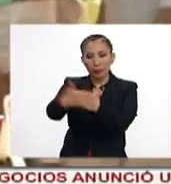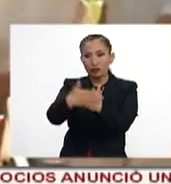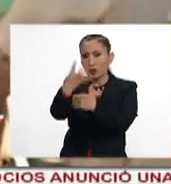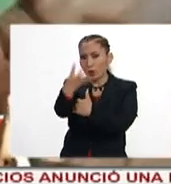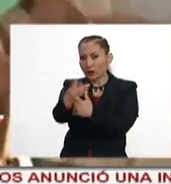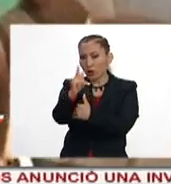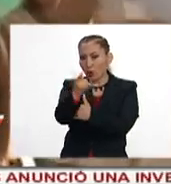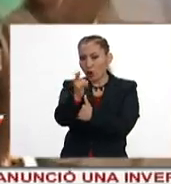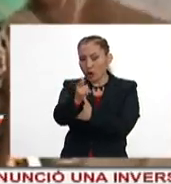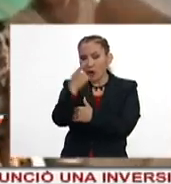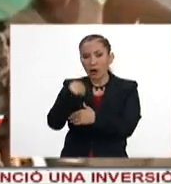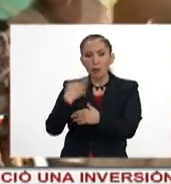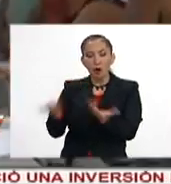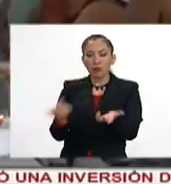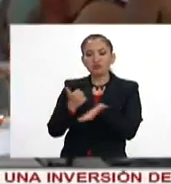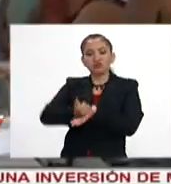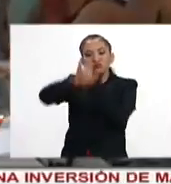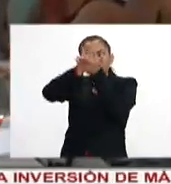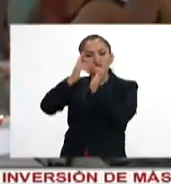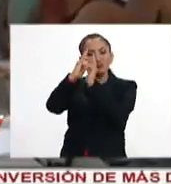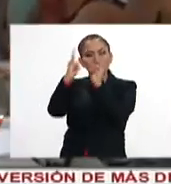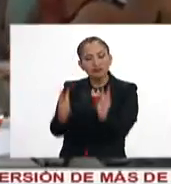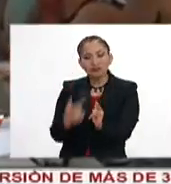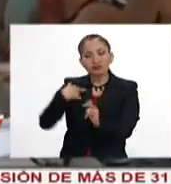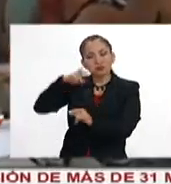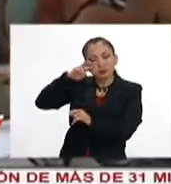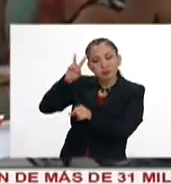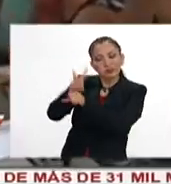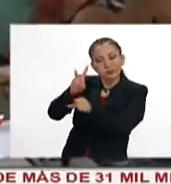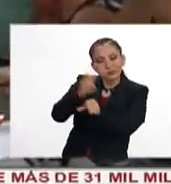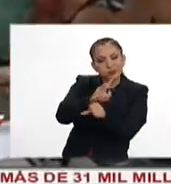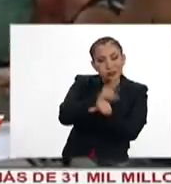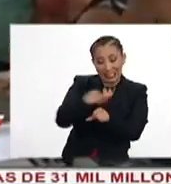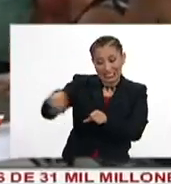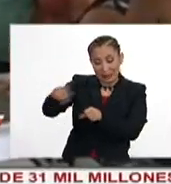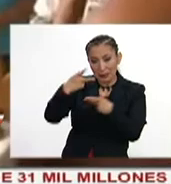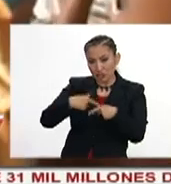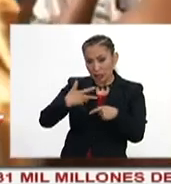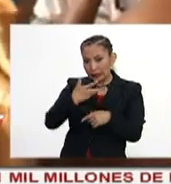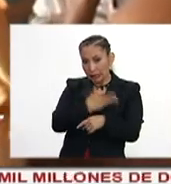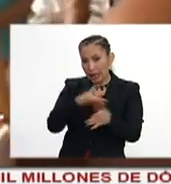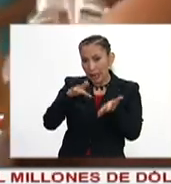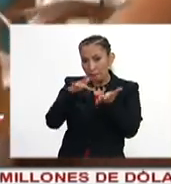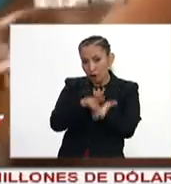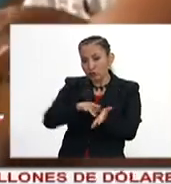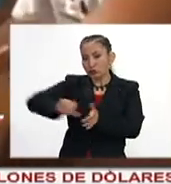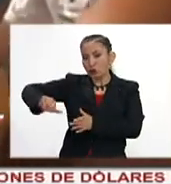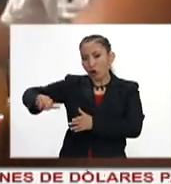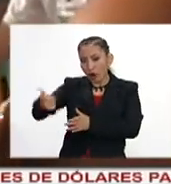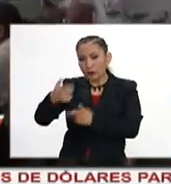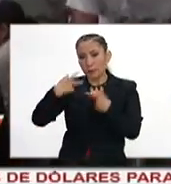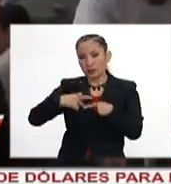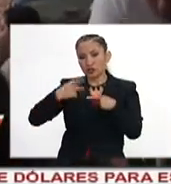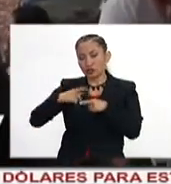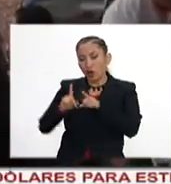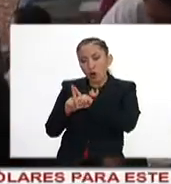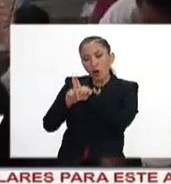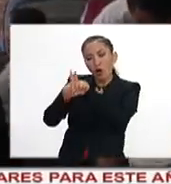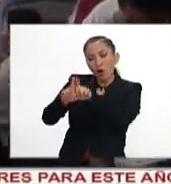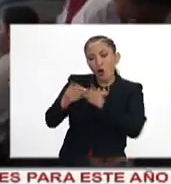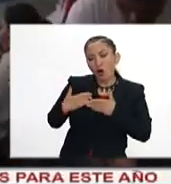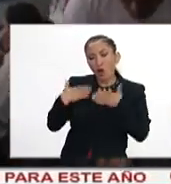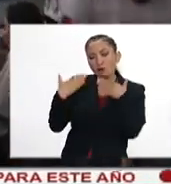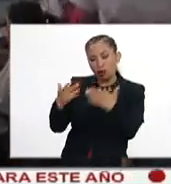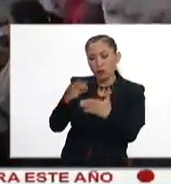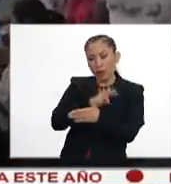próximo 4 de junio como funcionarios de casilla. Estos ciudadanos contarán con el apoyo de otra persona de su